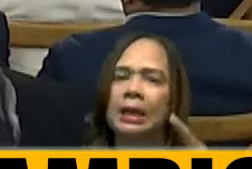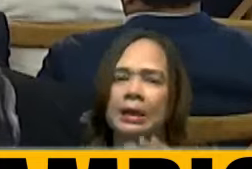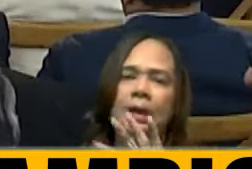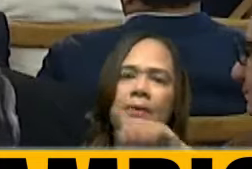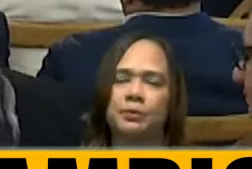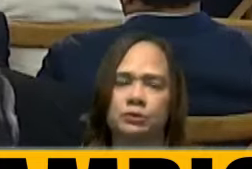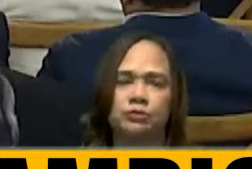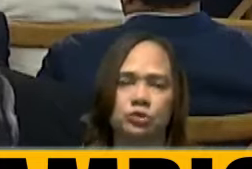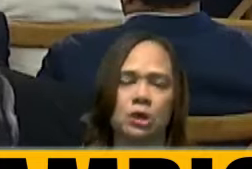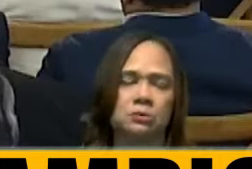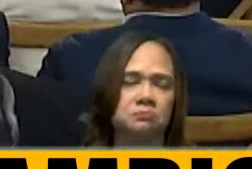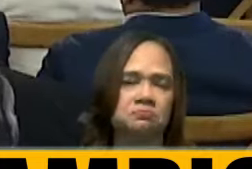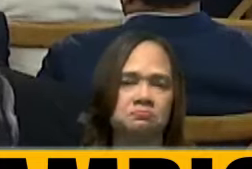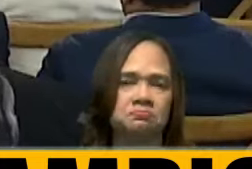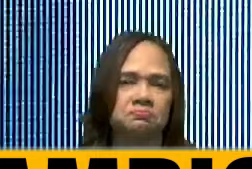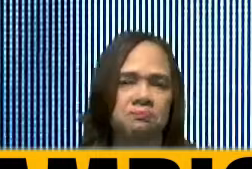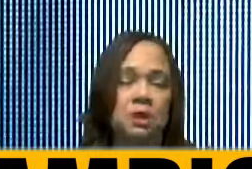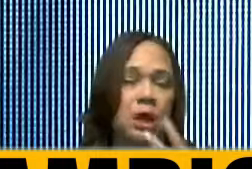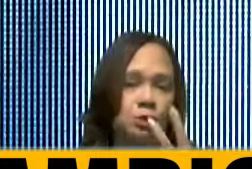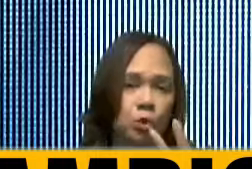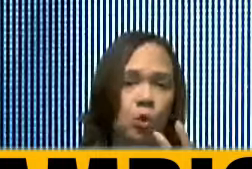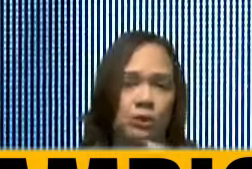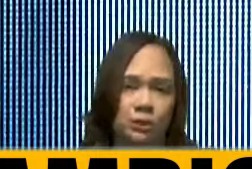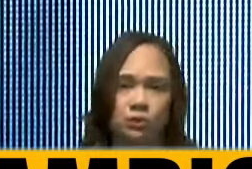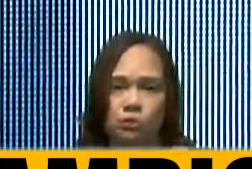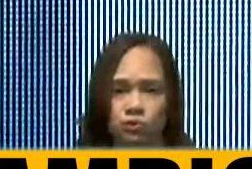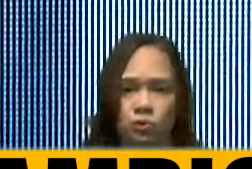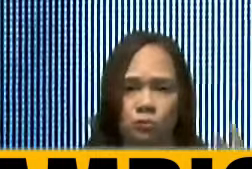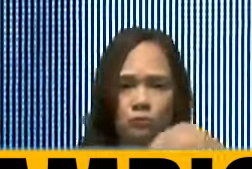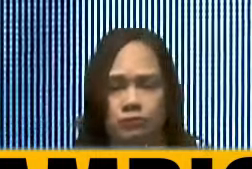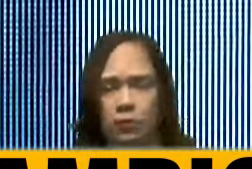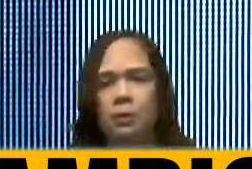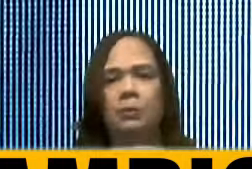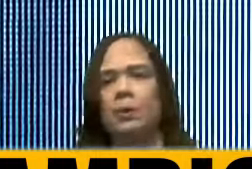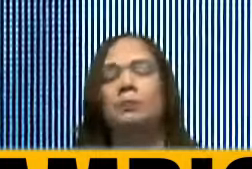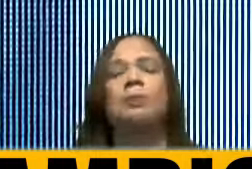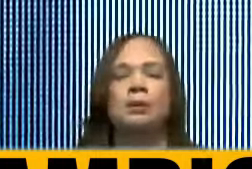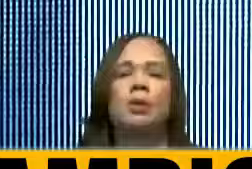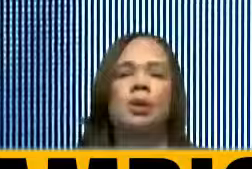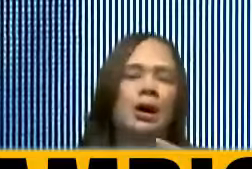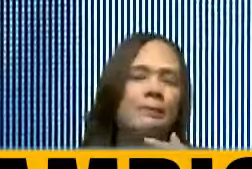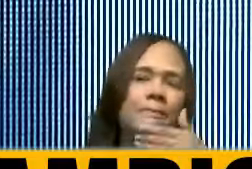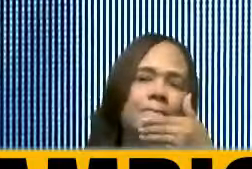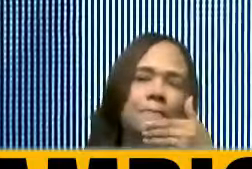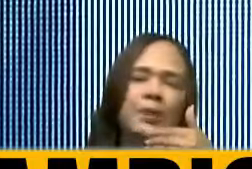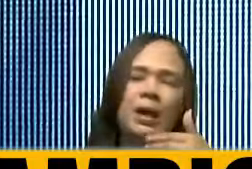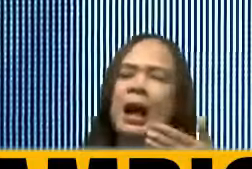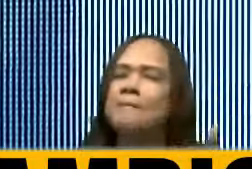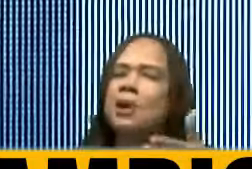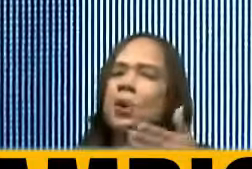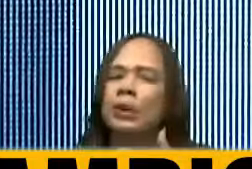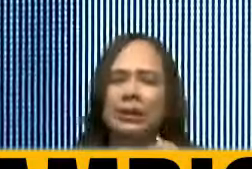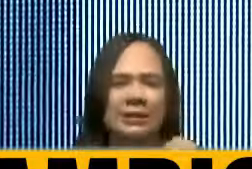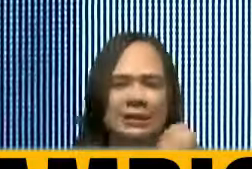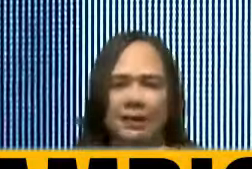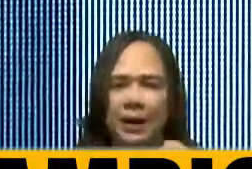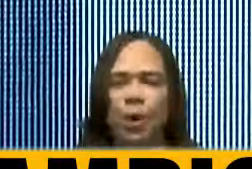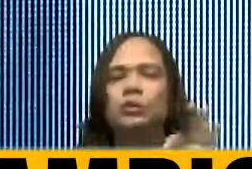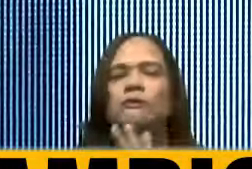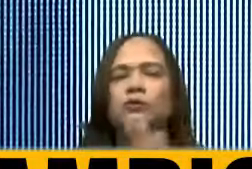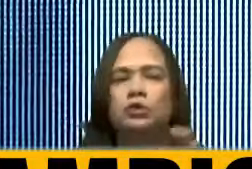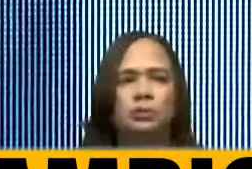fusionar eh lo que vamos a lograr es mucha eficiencia en